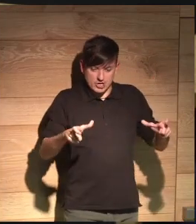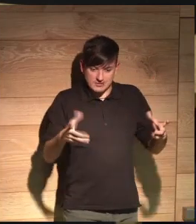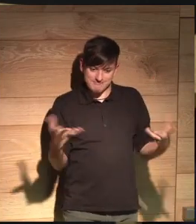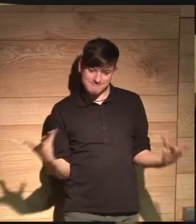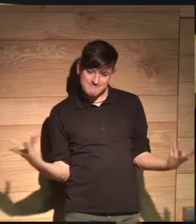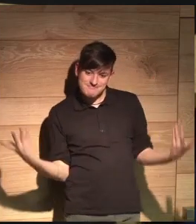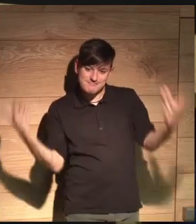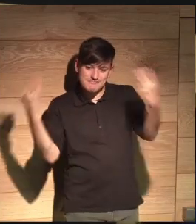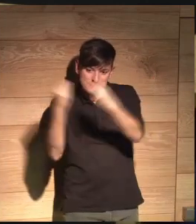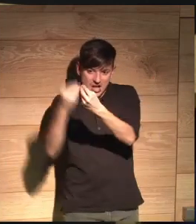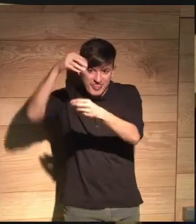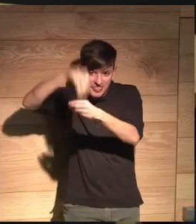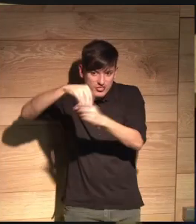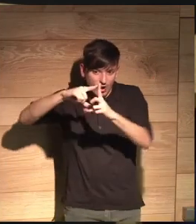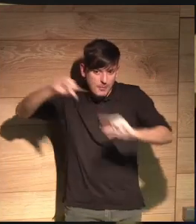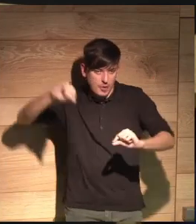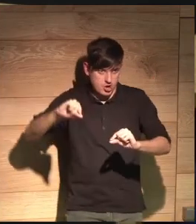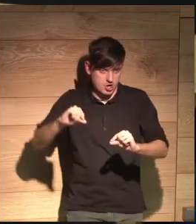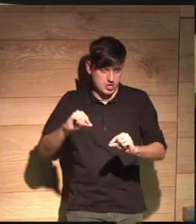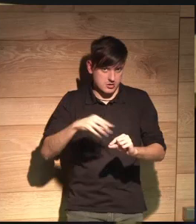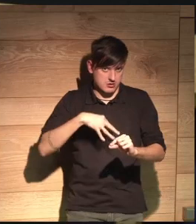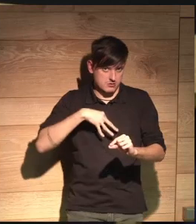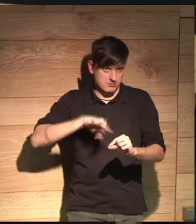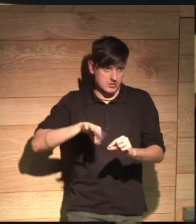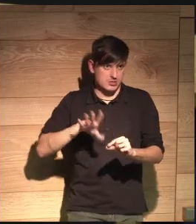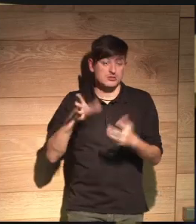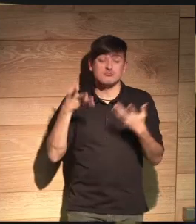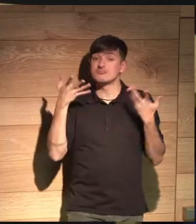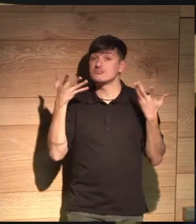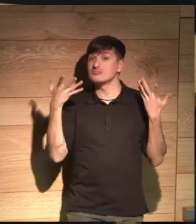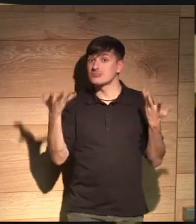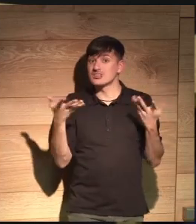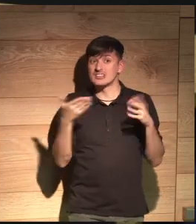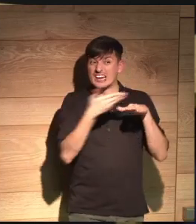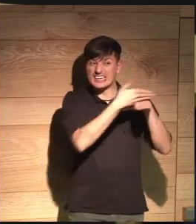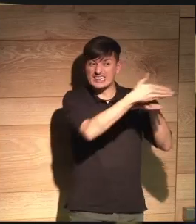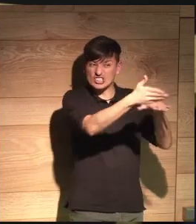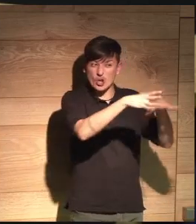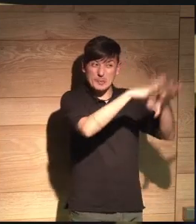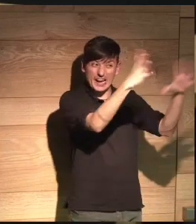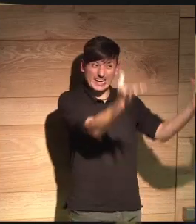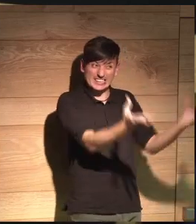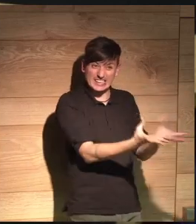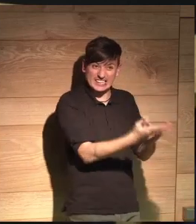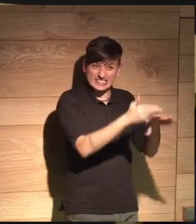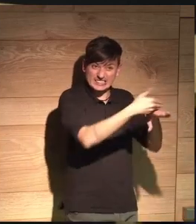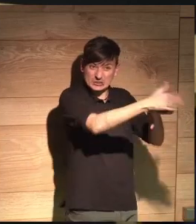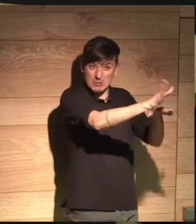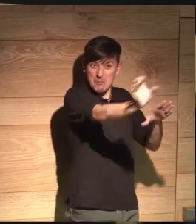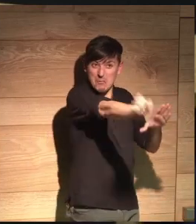porque tenéis 100 millones de habitantes entonces el resto del planeta está